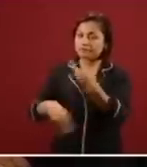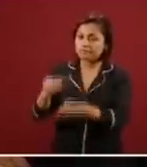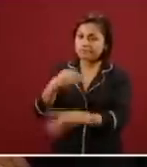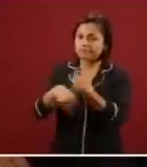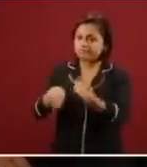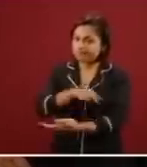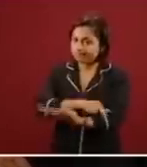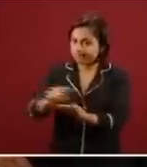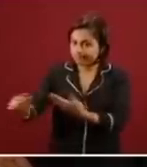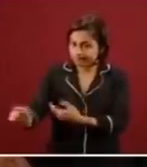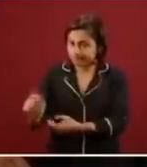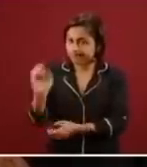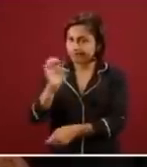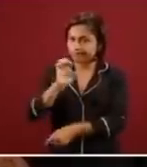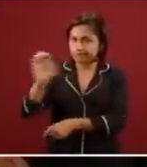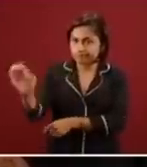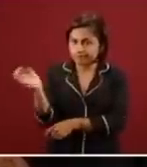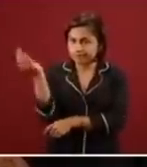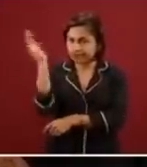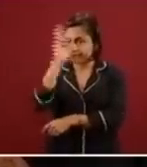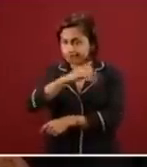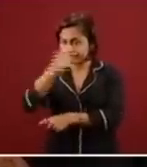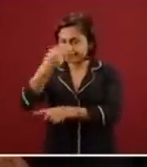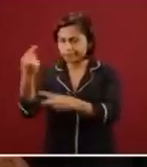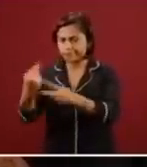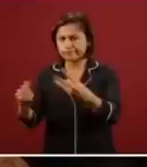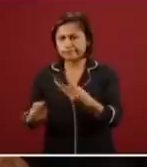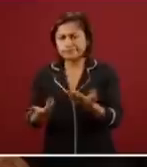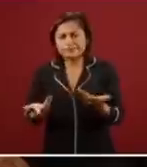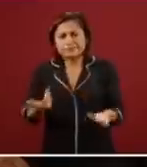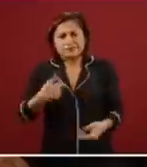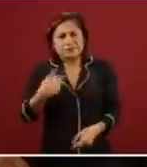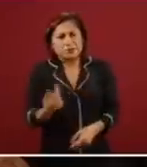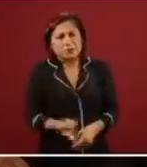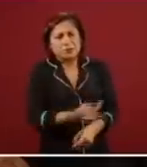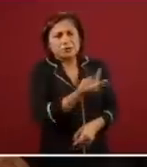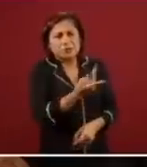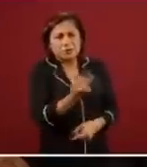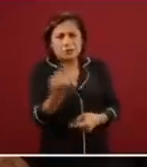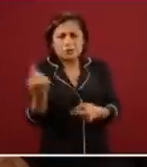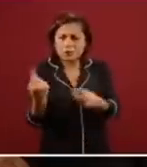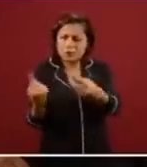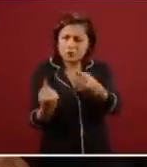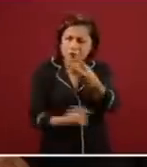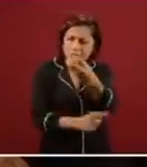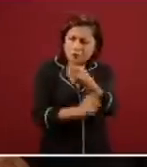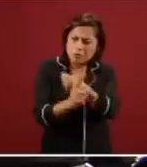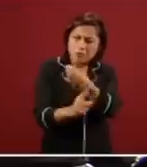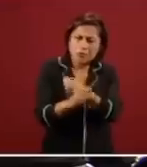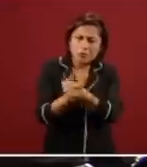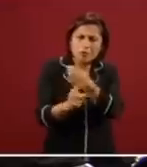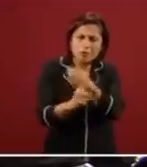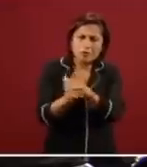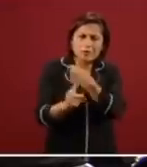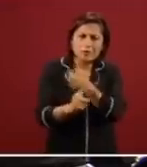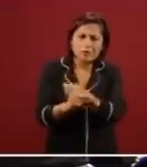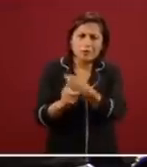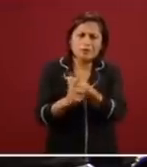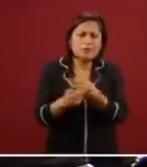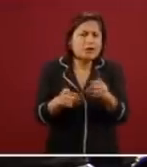etcétera, ¿de qué manera se puede enfrentar esto cuando permanentemente están saliendo cuentas y están saliendo